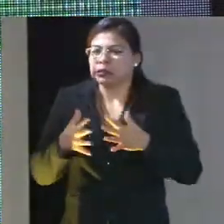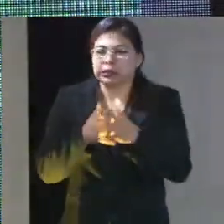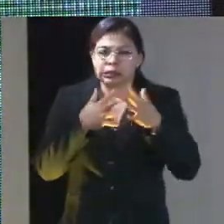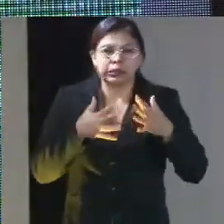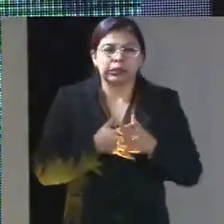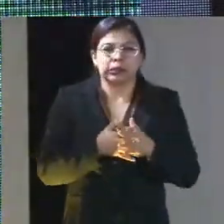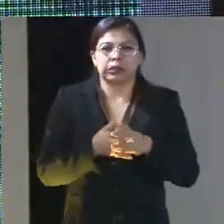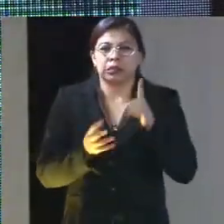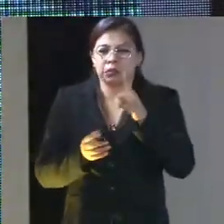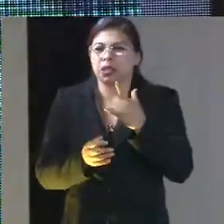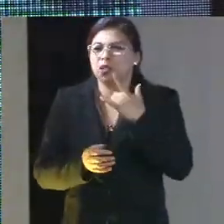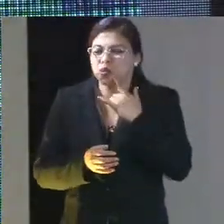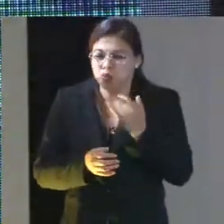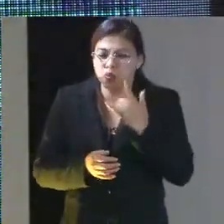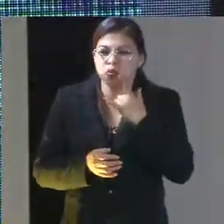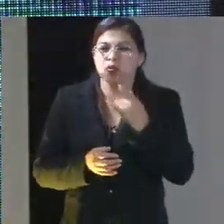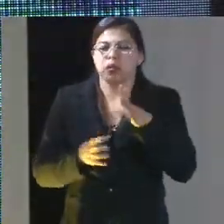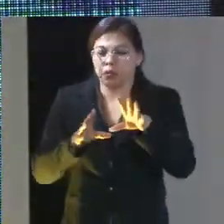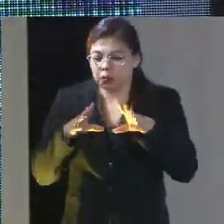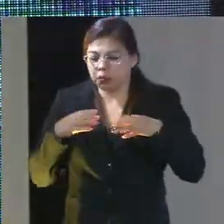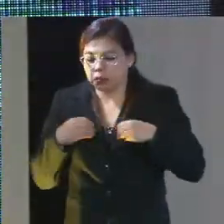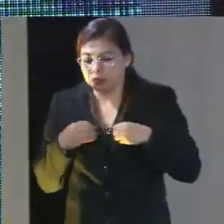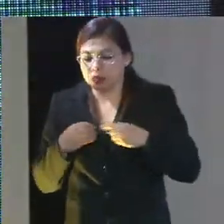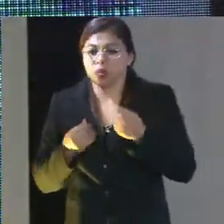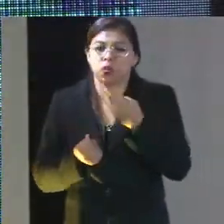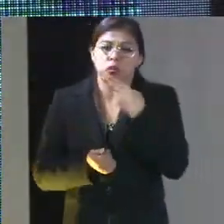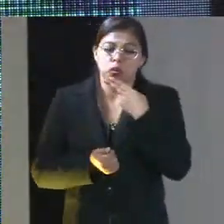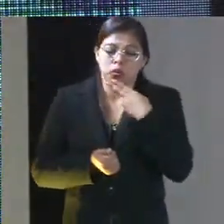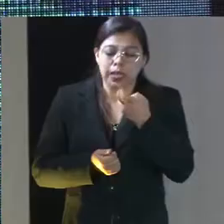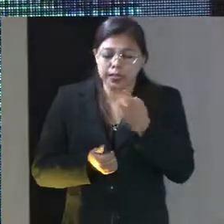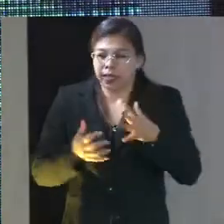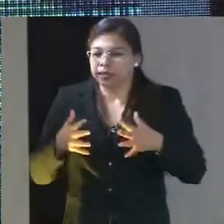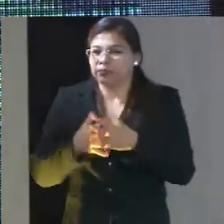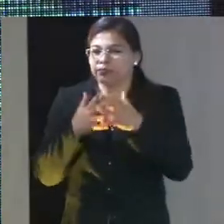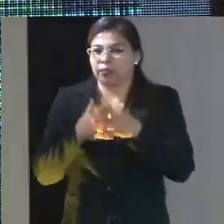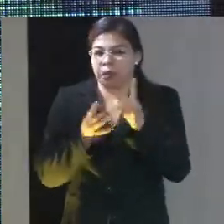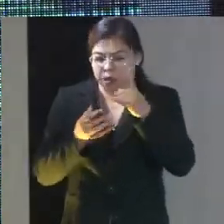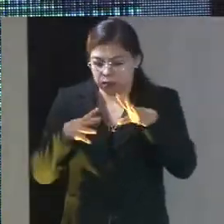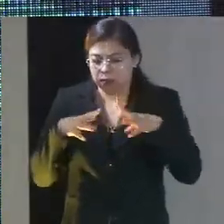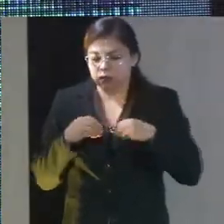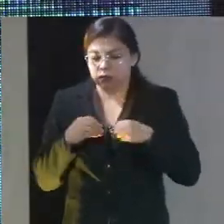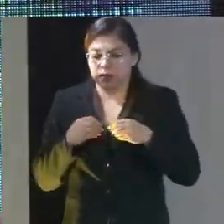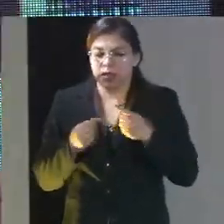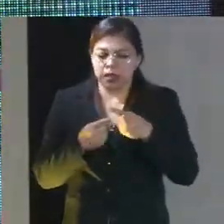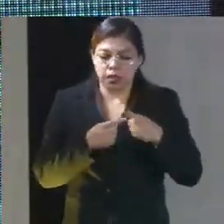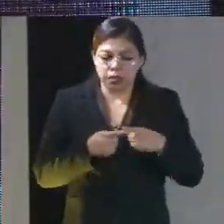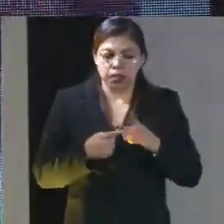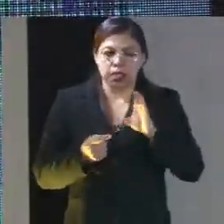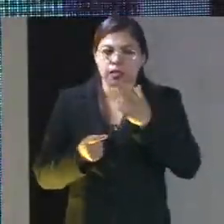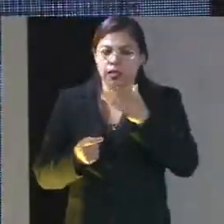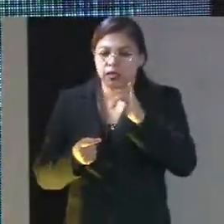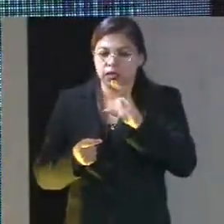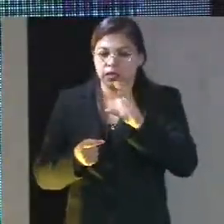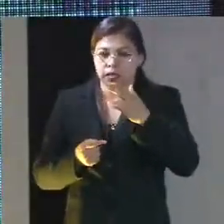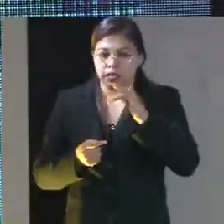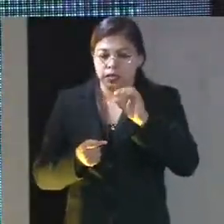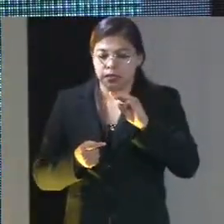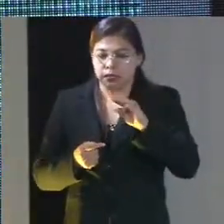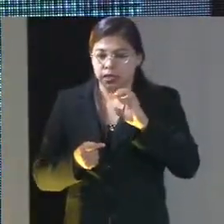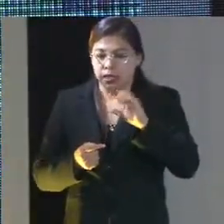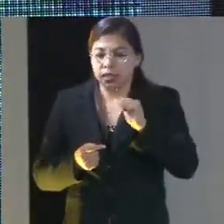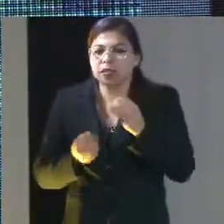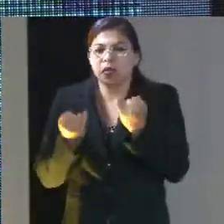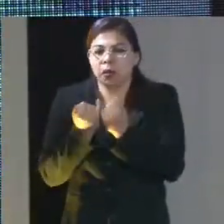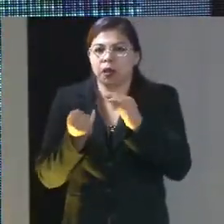fue una guerra de conquista, y Pedro utiliza la palabra guerra de conquista una y otra vez cuando habla de los chichimecas o cuando habla de los